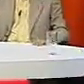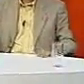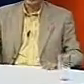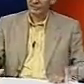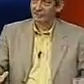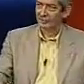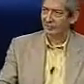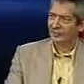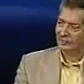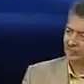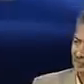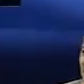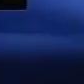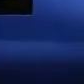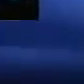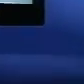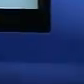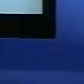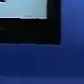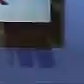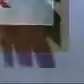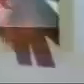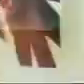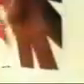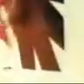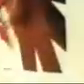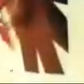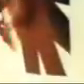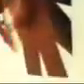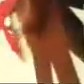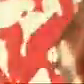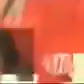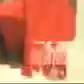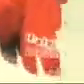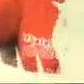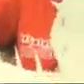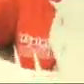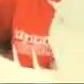Legislador. Pueblo, pueblo, pueblo, para...